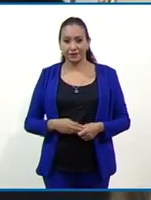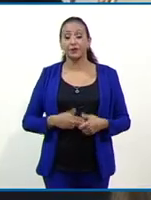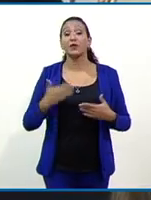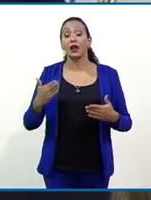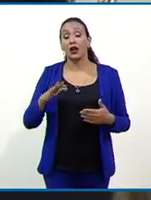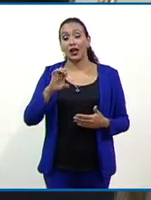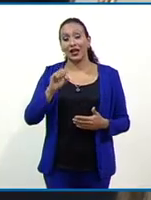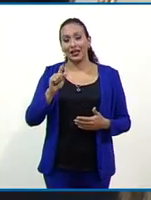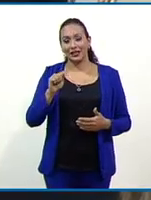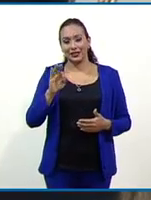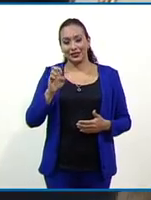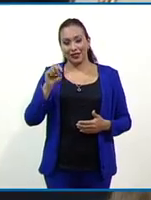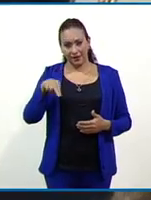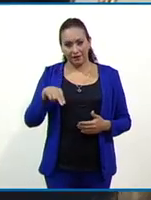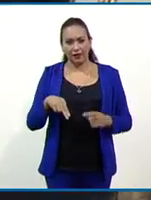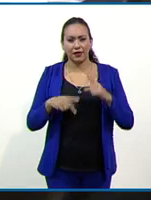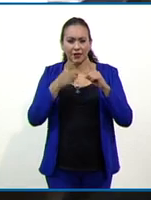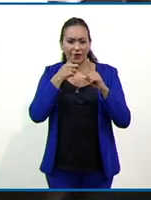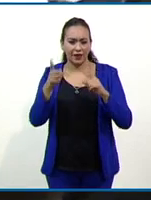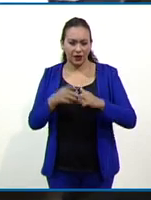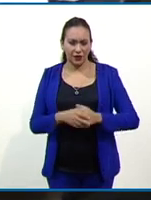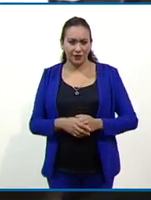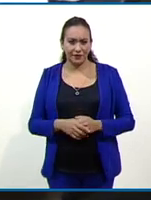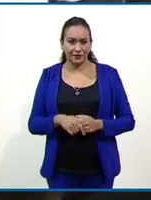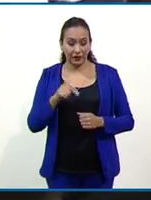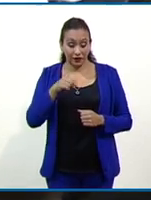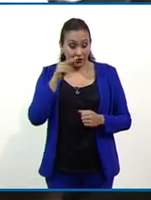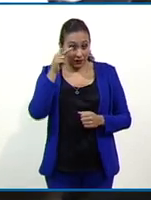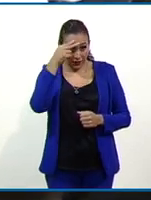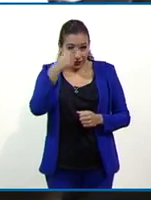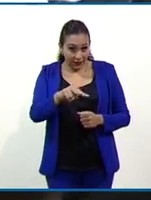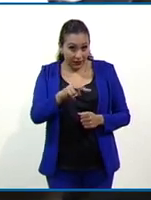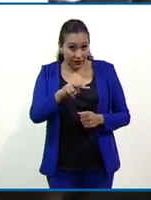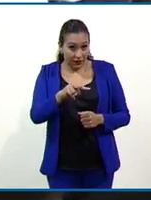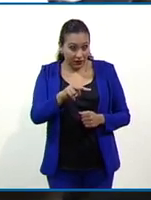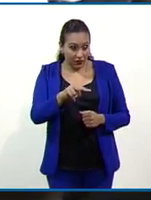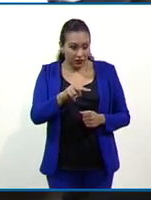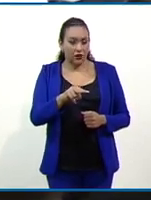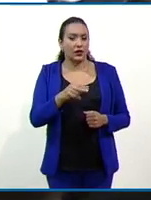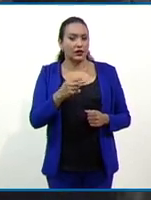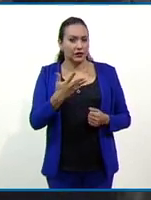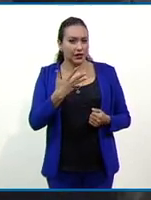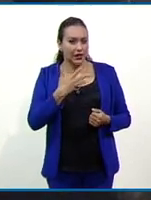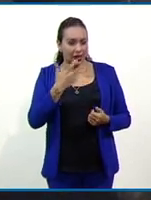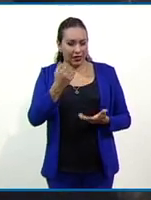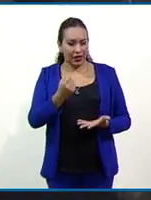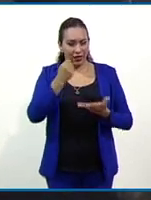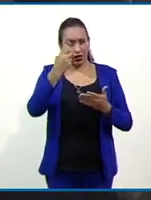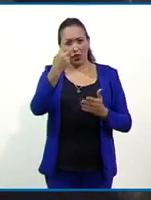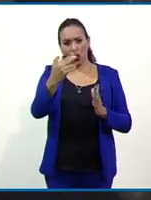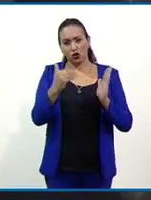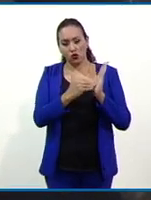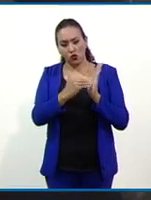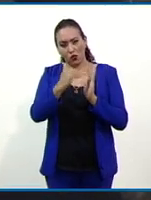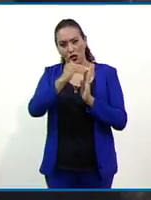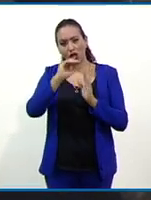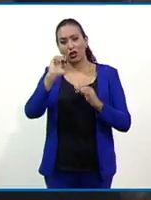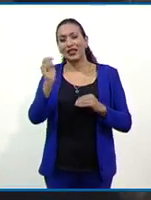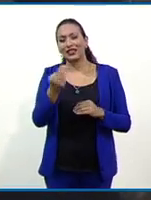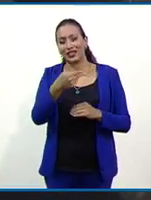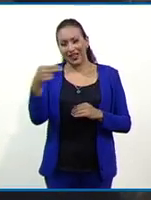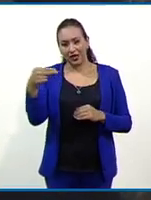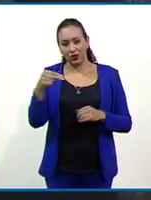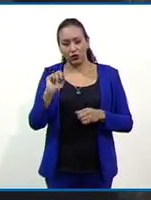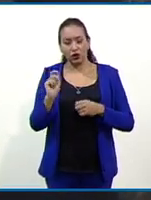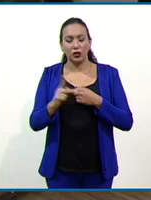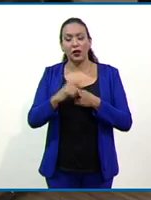Stefan Agne, informó que para el caso de México se contará con un monto de 2 millones de euros